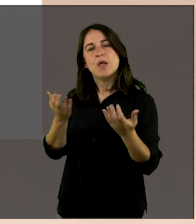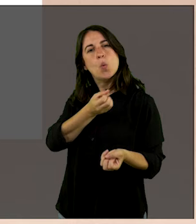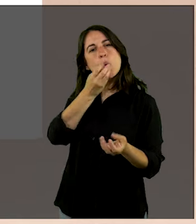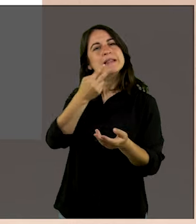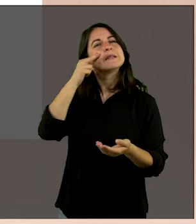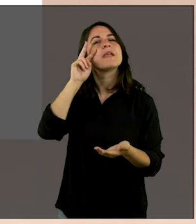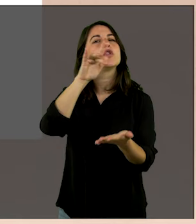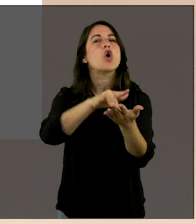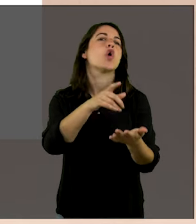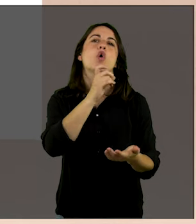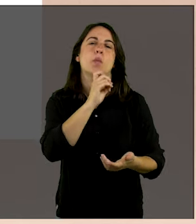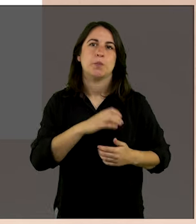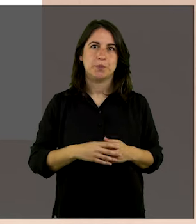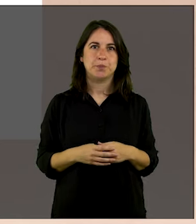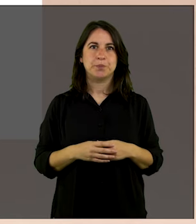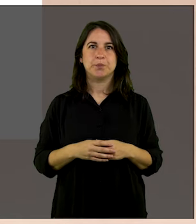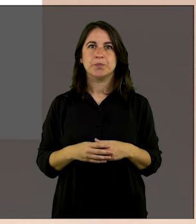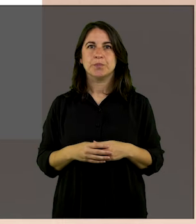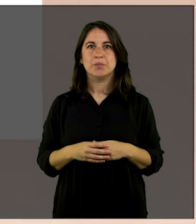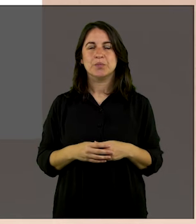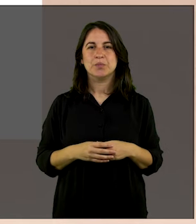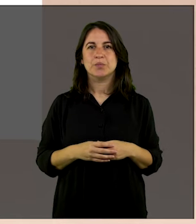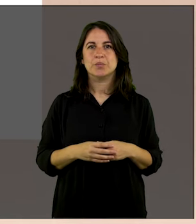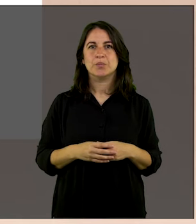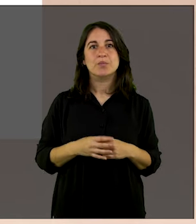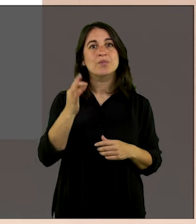cómo ha sido su experiencia en un espectáculo accesible.